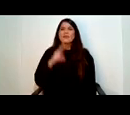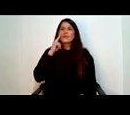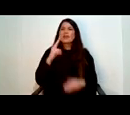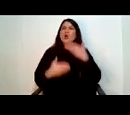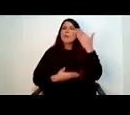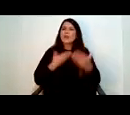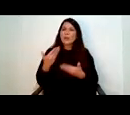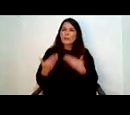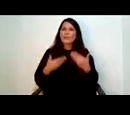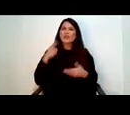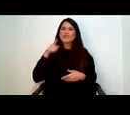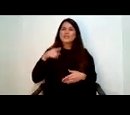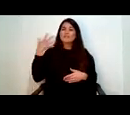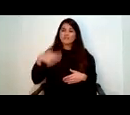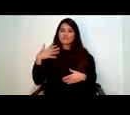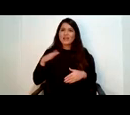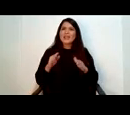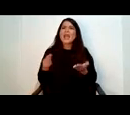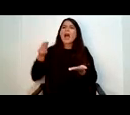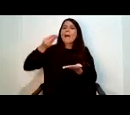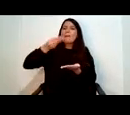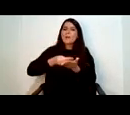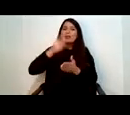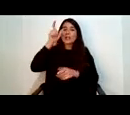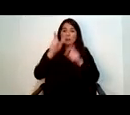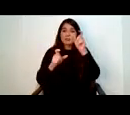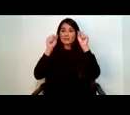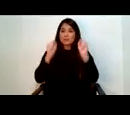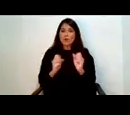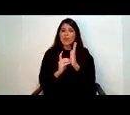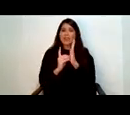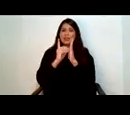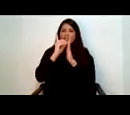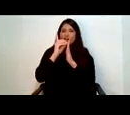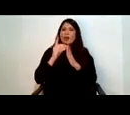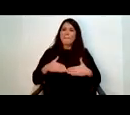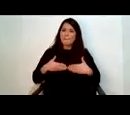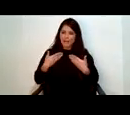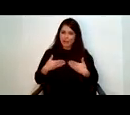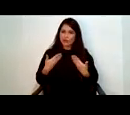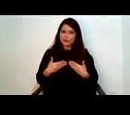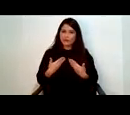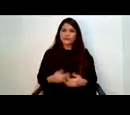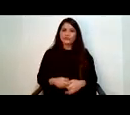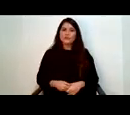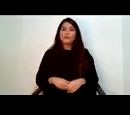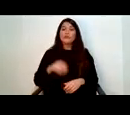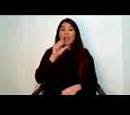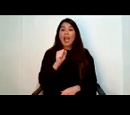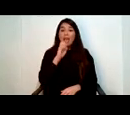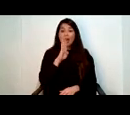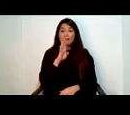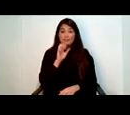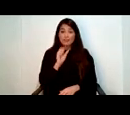que aporten a que la persona se pueda desarrollar de manera plena. ABA o